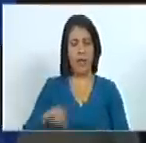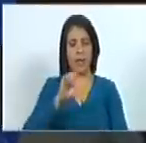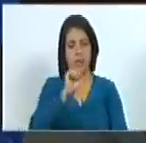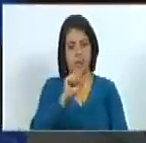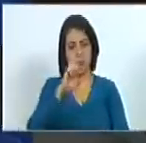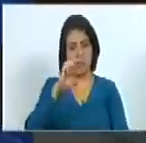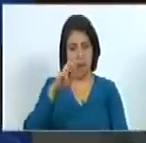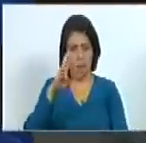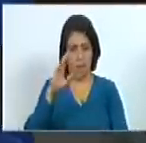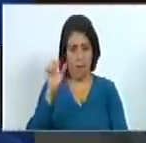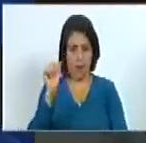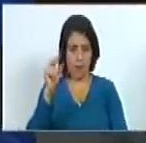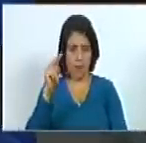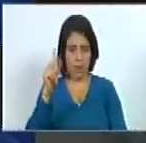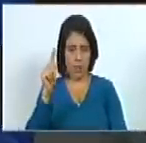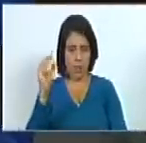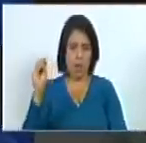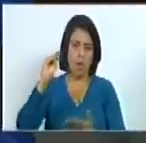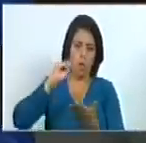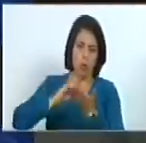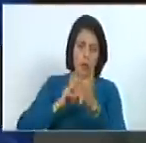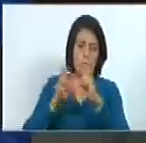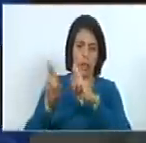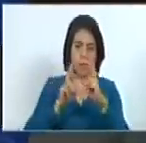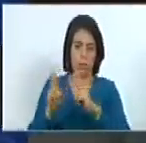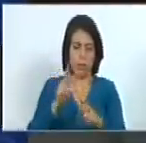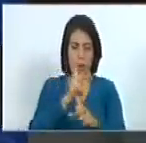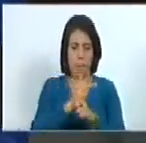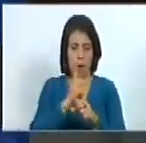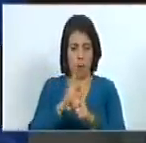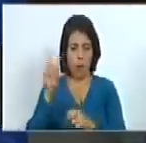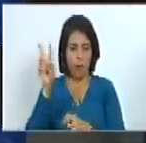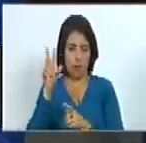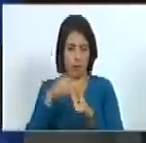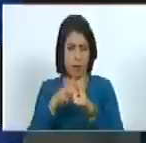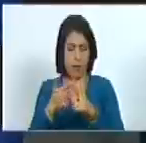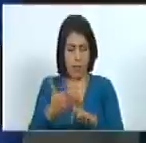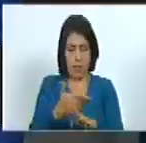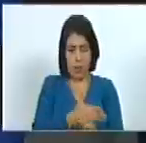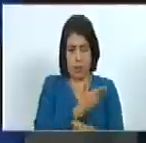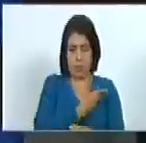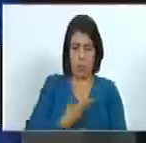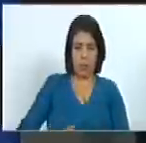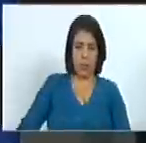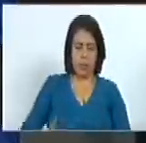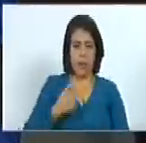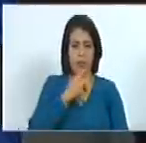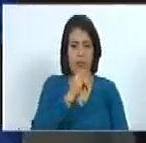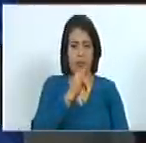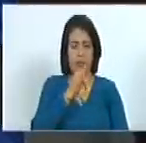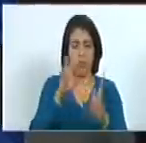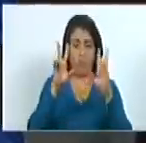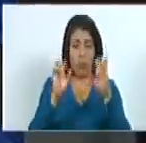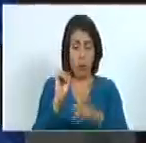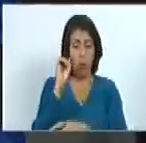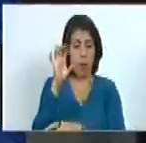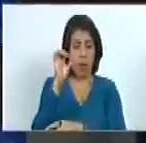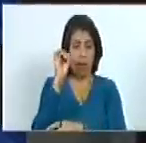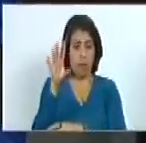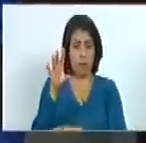presidente Peña, se reanuden estas relaciones. Previamente, señor presidente, le informo que el nuevo